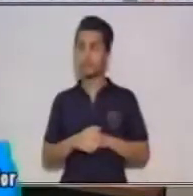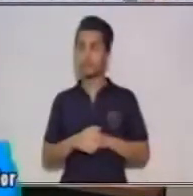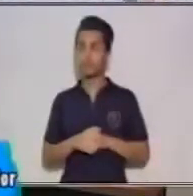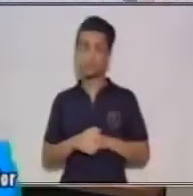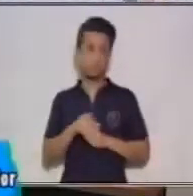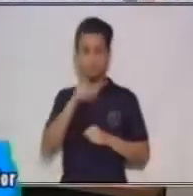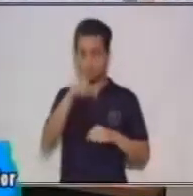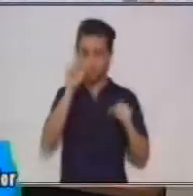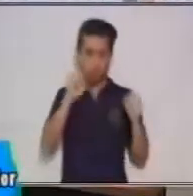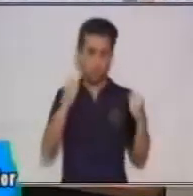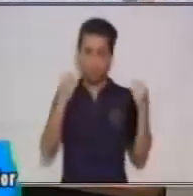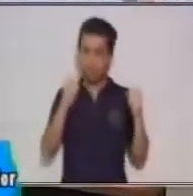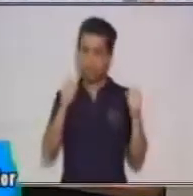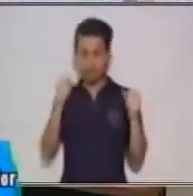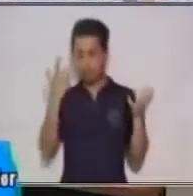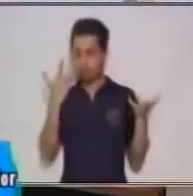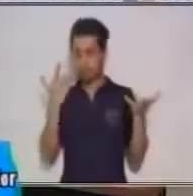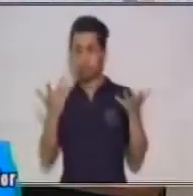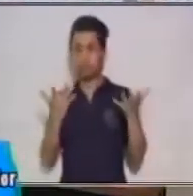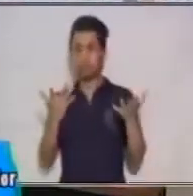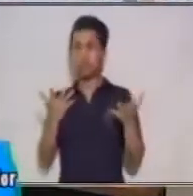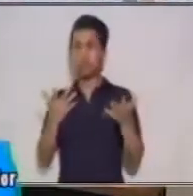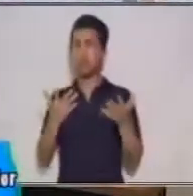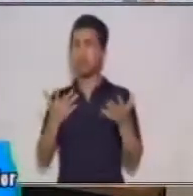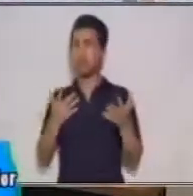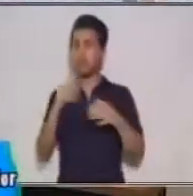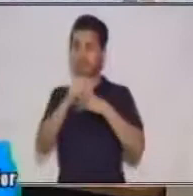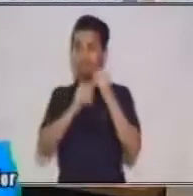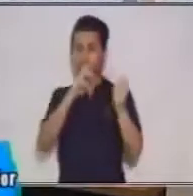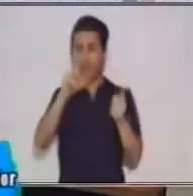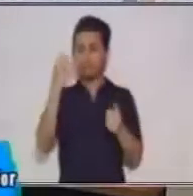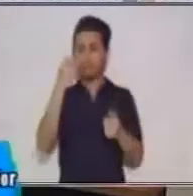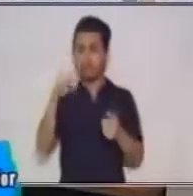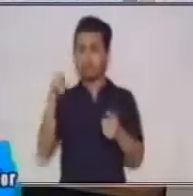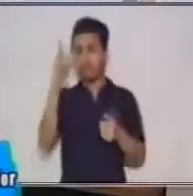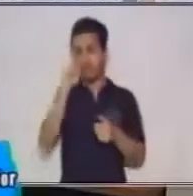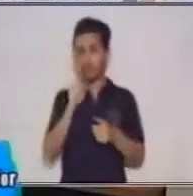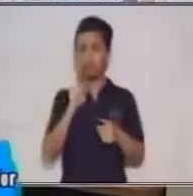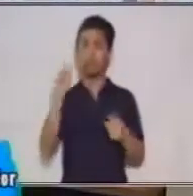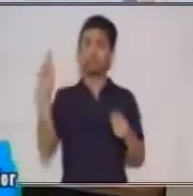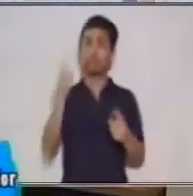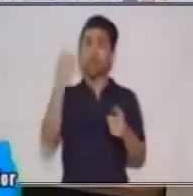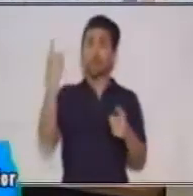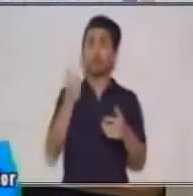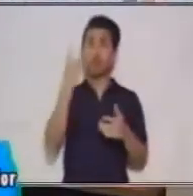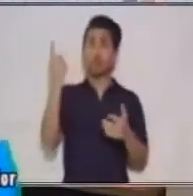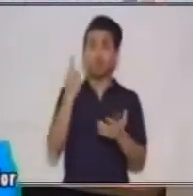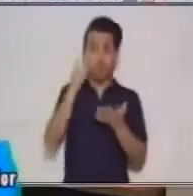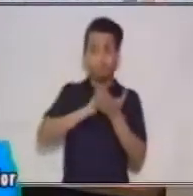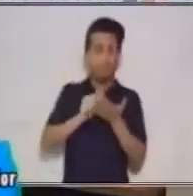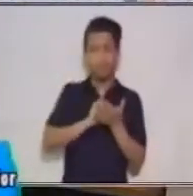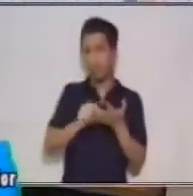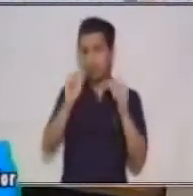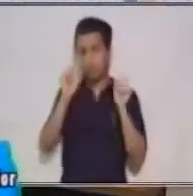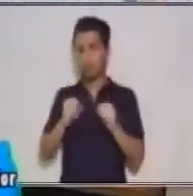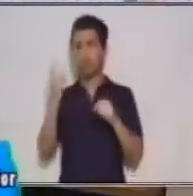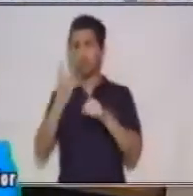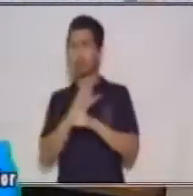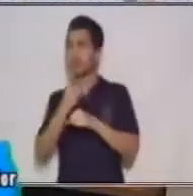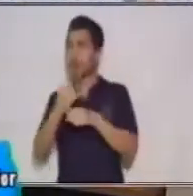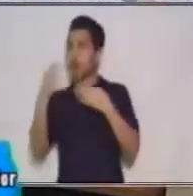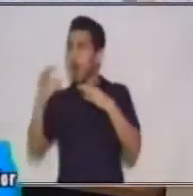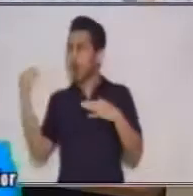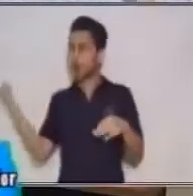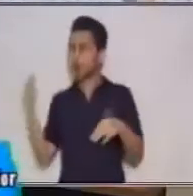las fracciones, no solo las necesitas pintar, puedes también utilizar papel, puede ser de reciclaje, puede